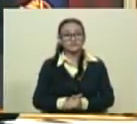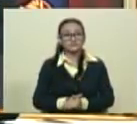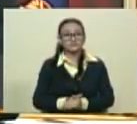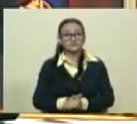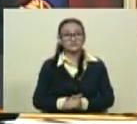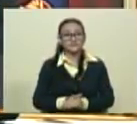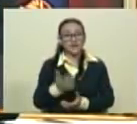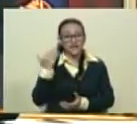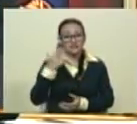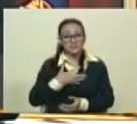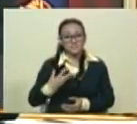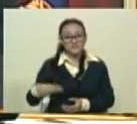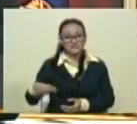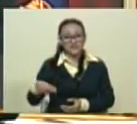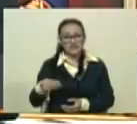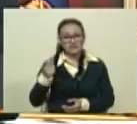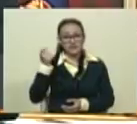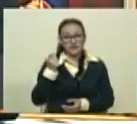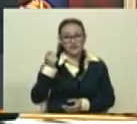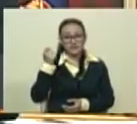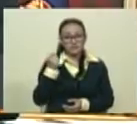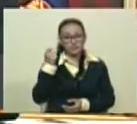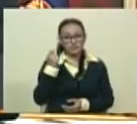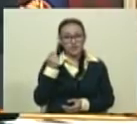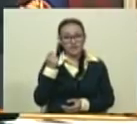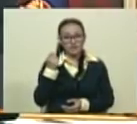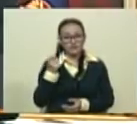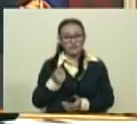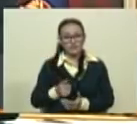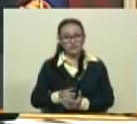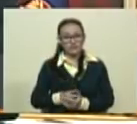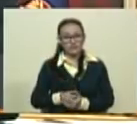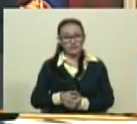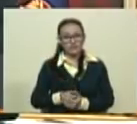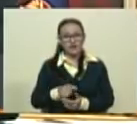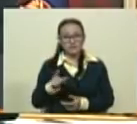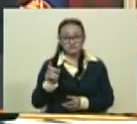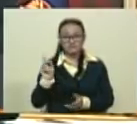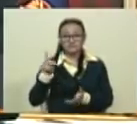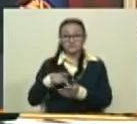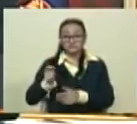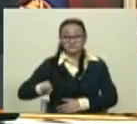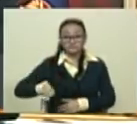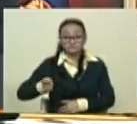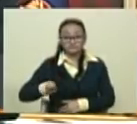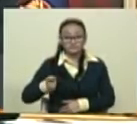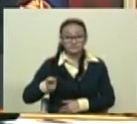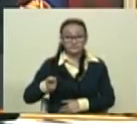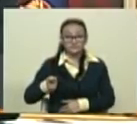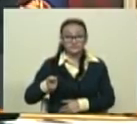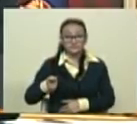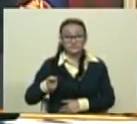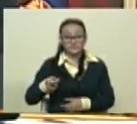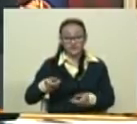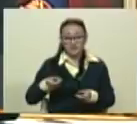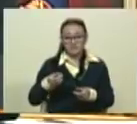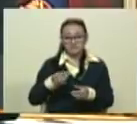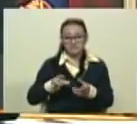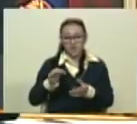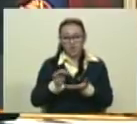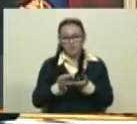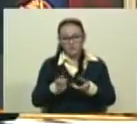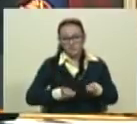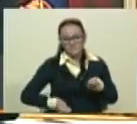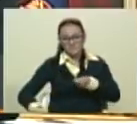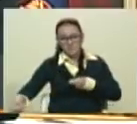era presidente de la Cámara de Diputados y fue a la Corte Suprema de Justicia a meter un recurso